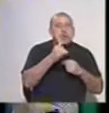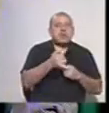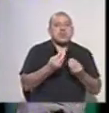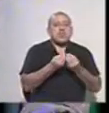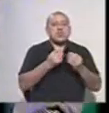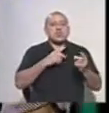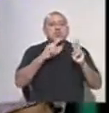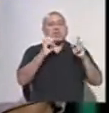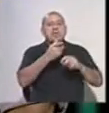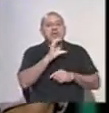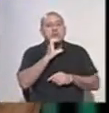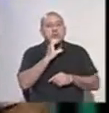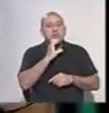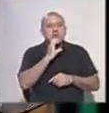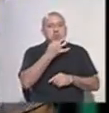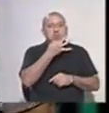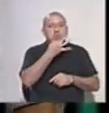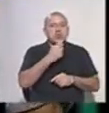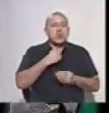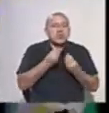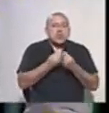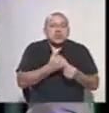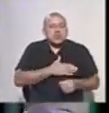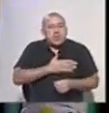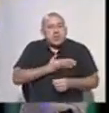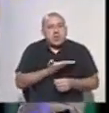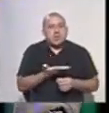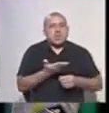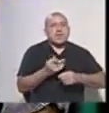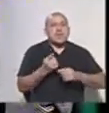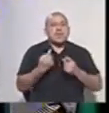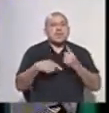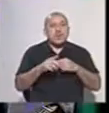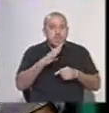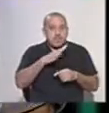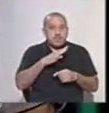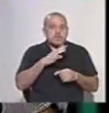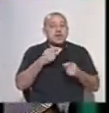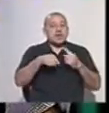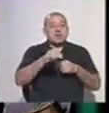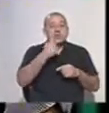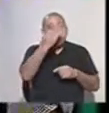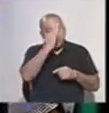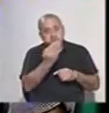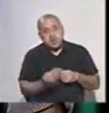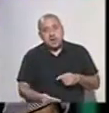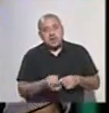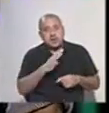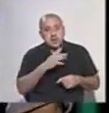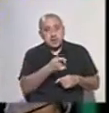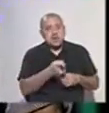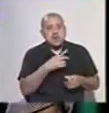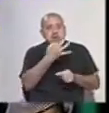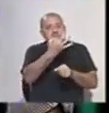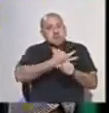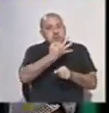¿no? O mucho amor, ¿verdad? Que también están esos personajes que nos enseñaron,